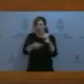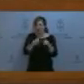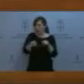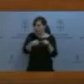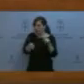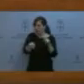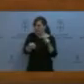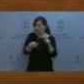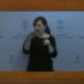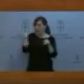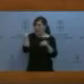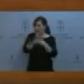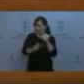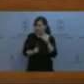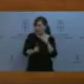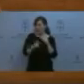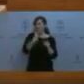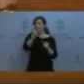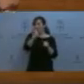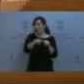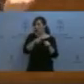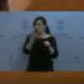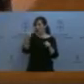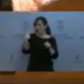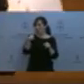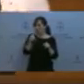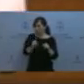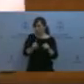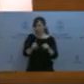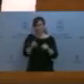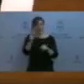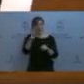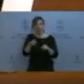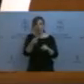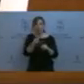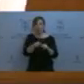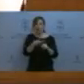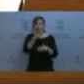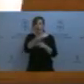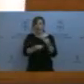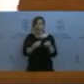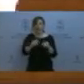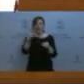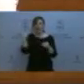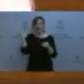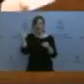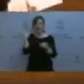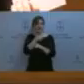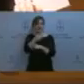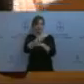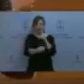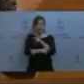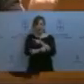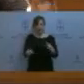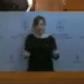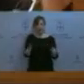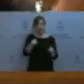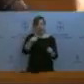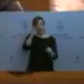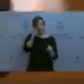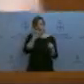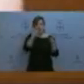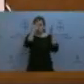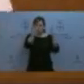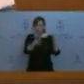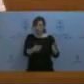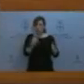hacía, que dice unas cosas que antes no decía y que practica una política que antes no practicaba. Yo no sé si usted está a las